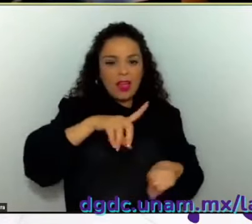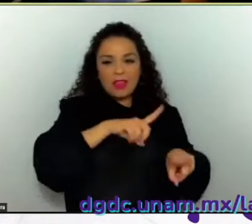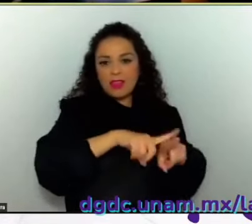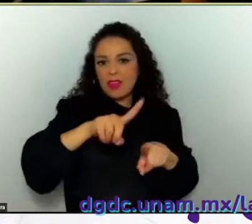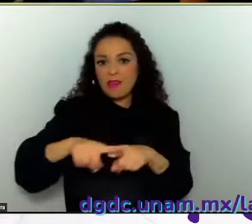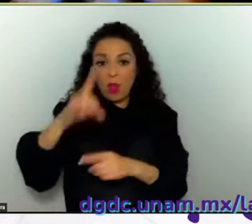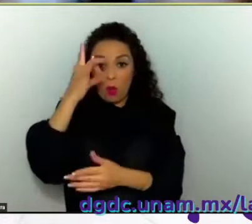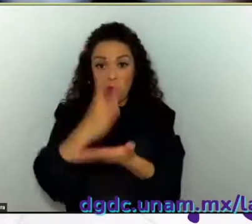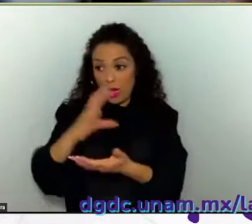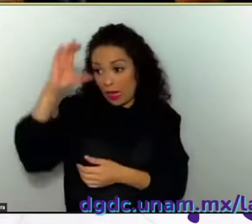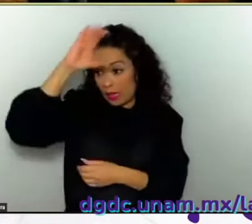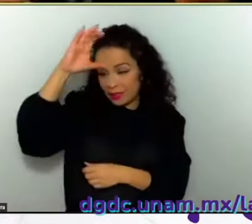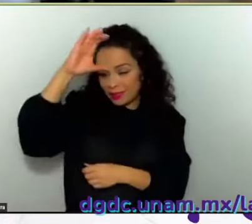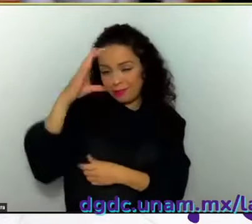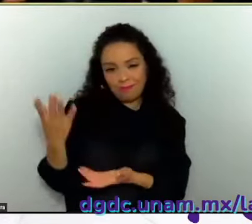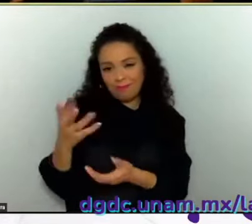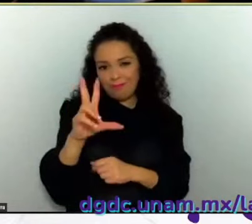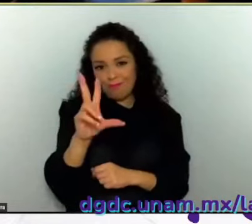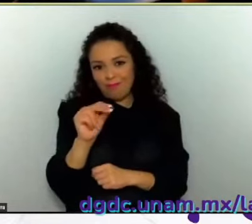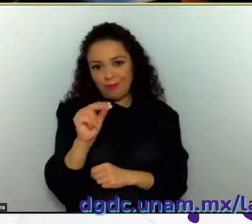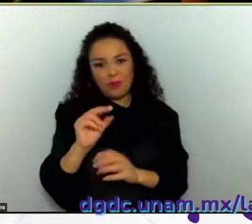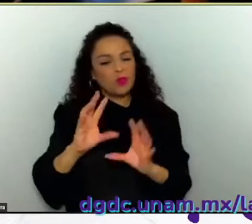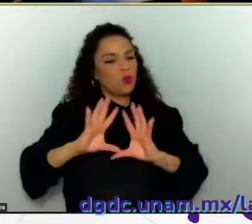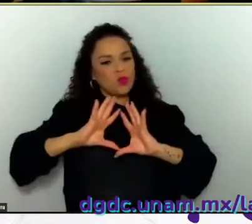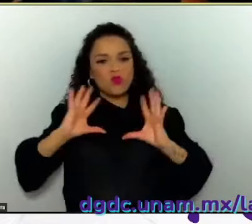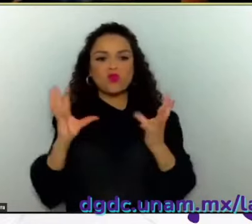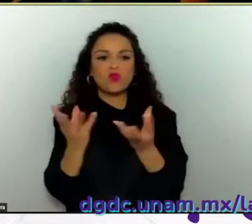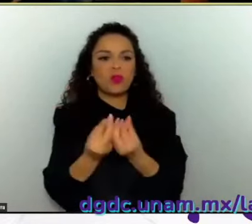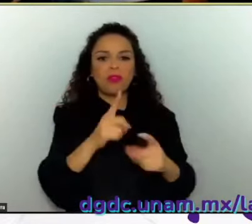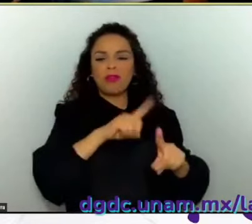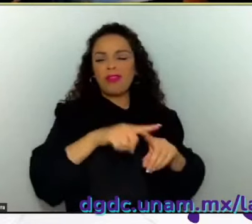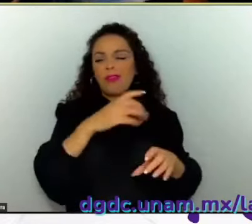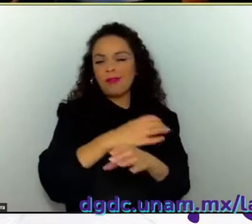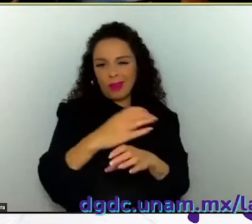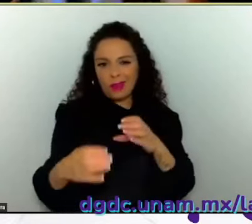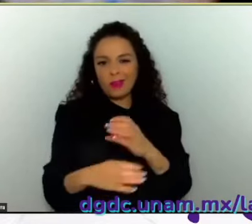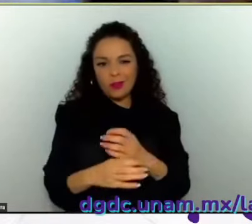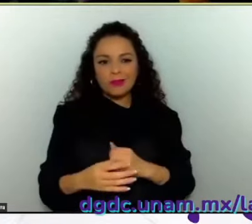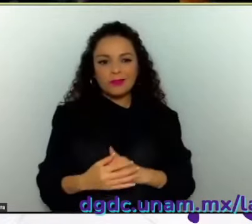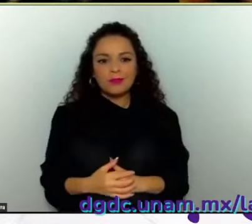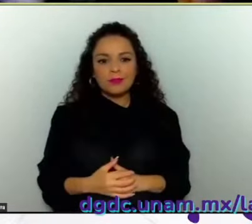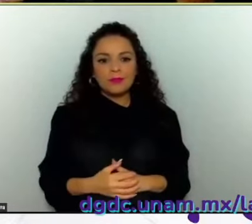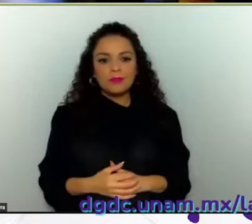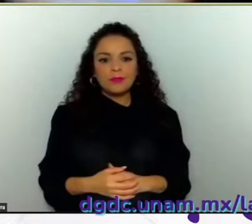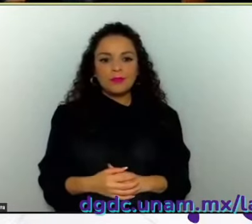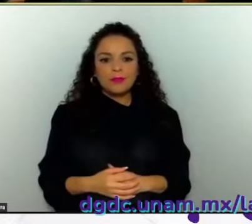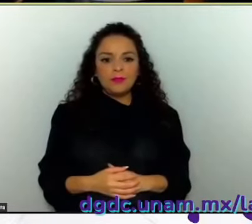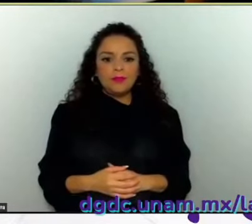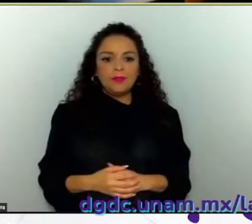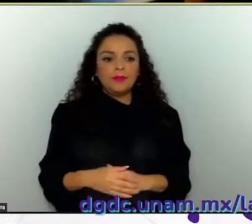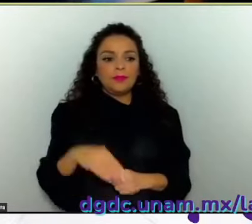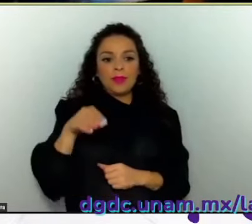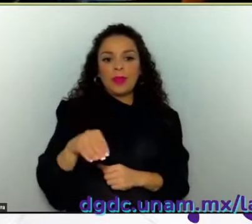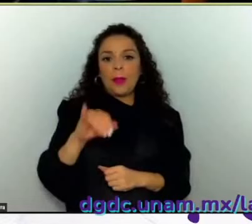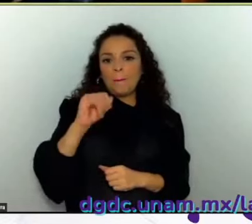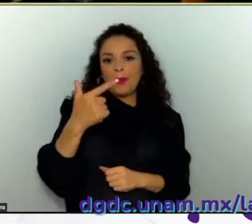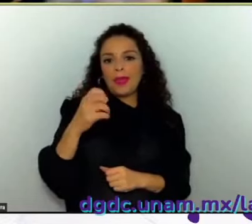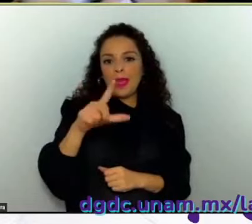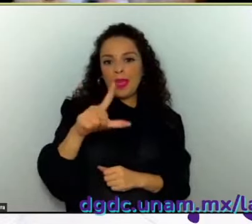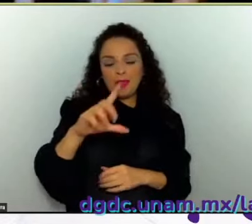los resultados en sí mismos y que engloba un montón de complejidades. Miguel, y se conecta también con esta